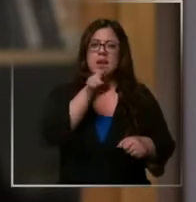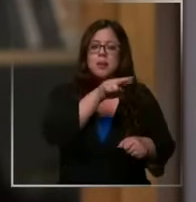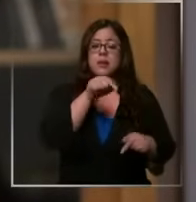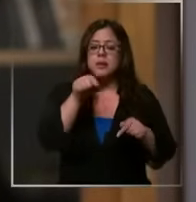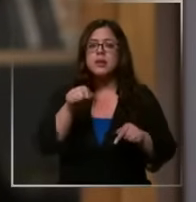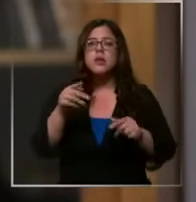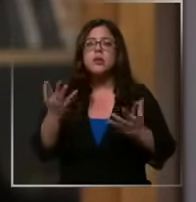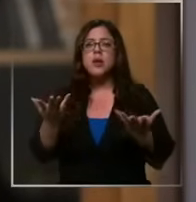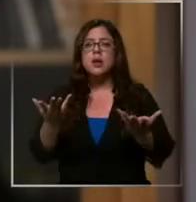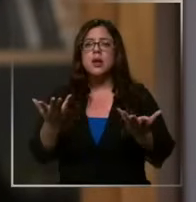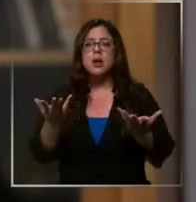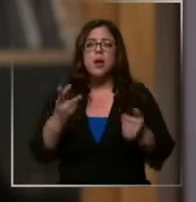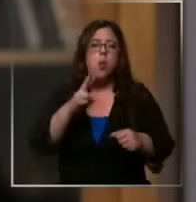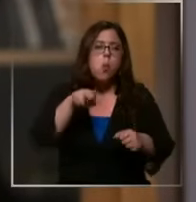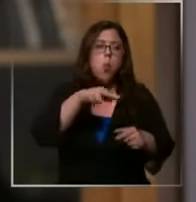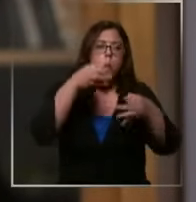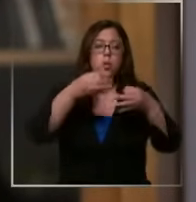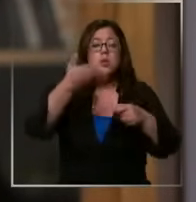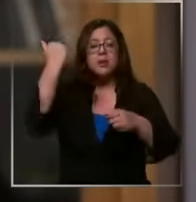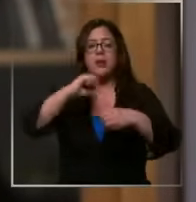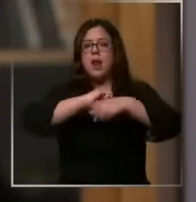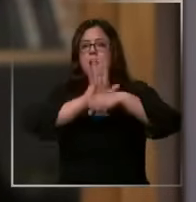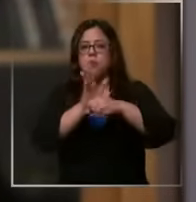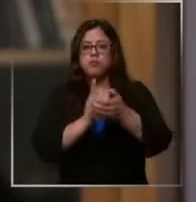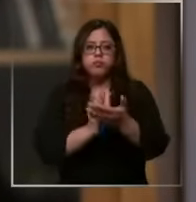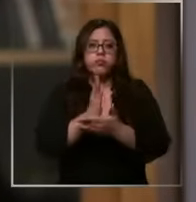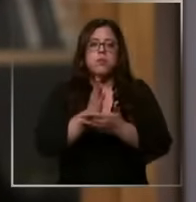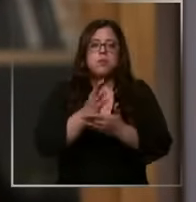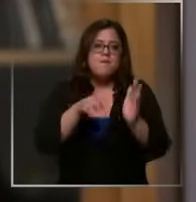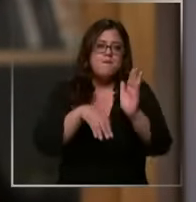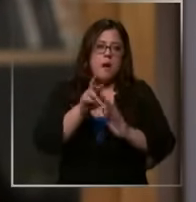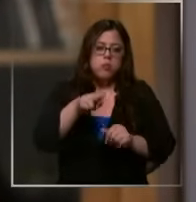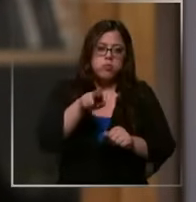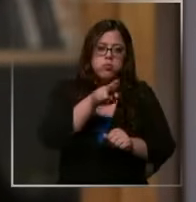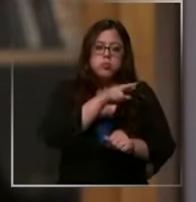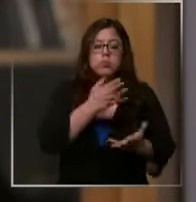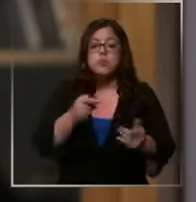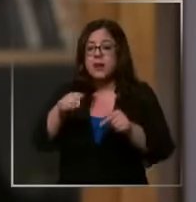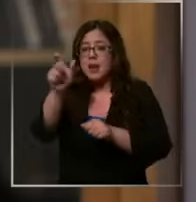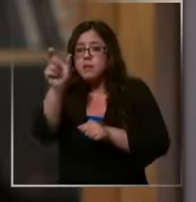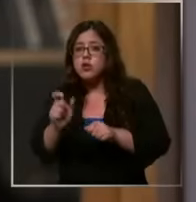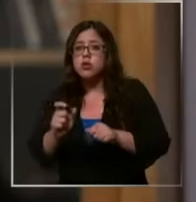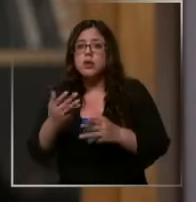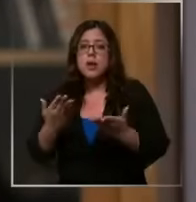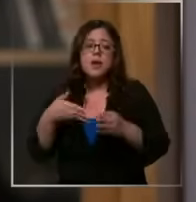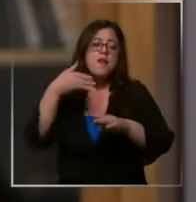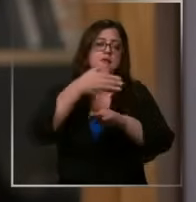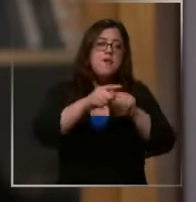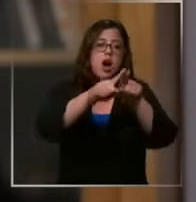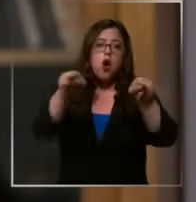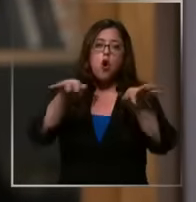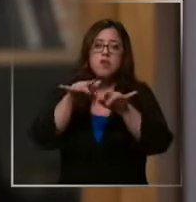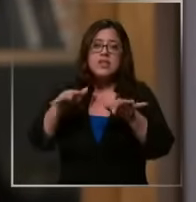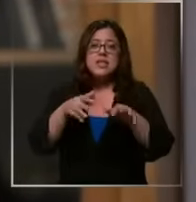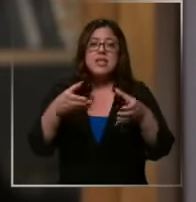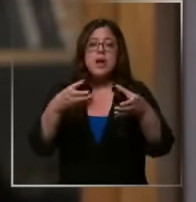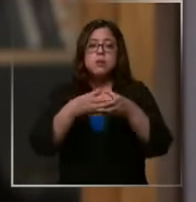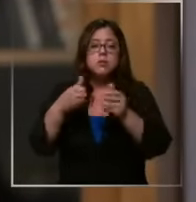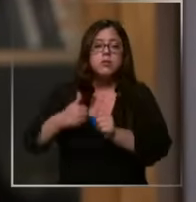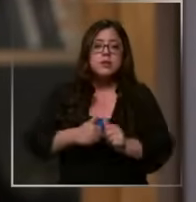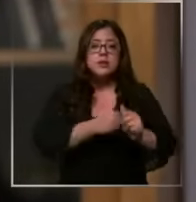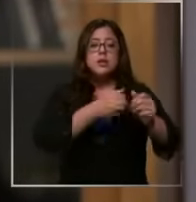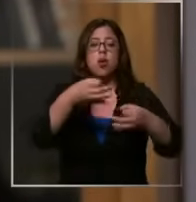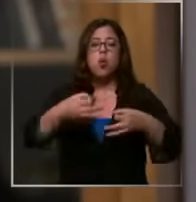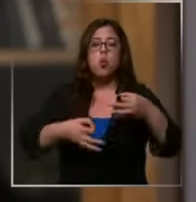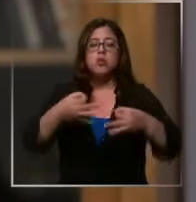transformó en más común a partir de la pandemia, la persona se acerca a la Oficina Internacional de la Corporación de Asistencia Judicial,